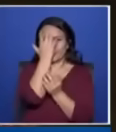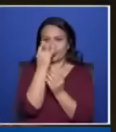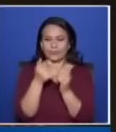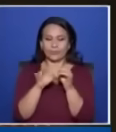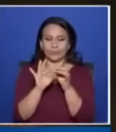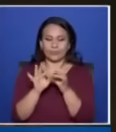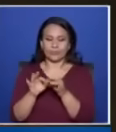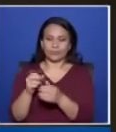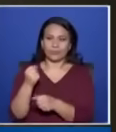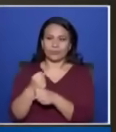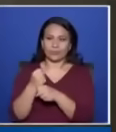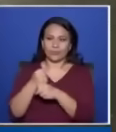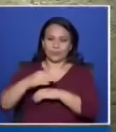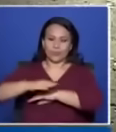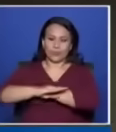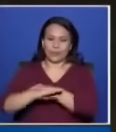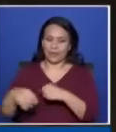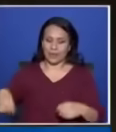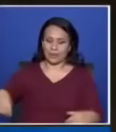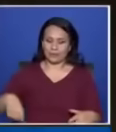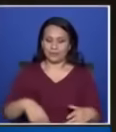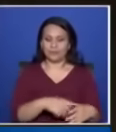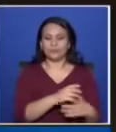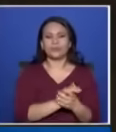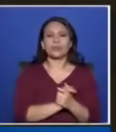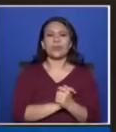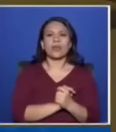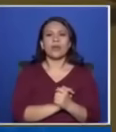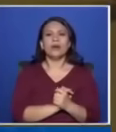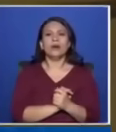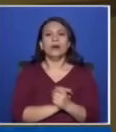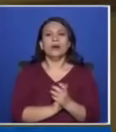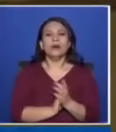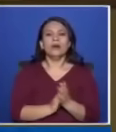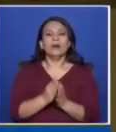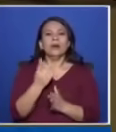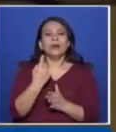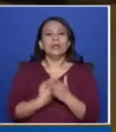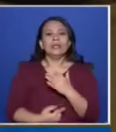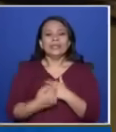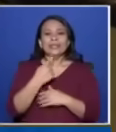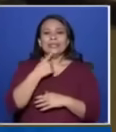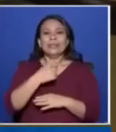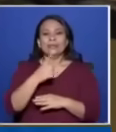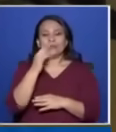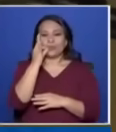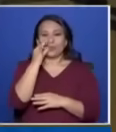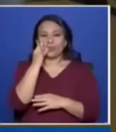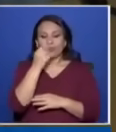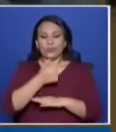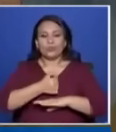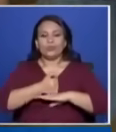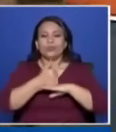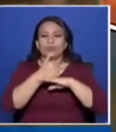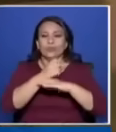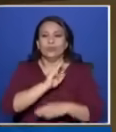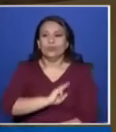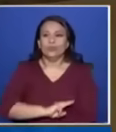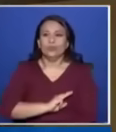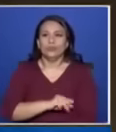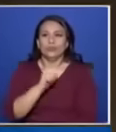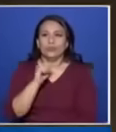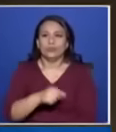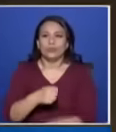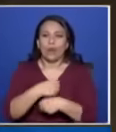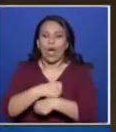los trabajos que se están realizando. ¿Qué es lo que dice la Agencia de Tránsito y Movilidad ATM? Que